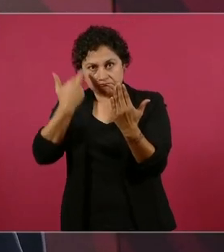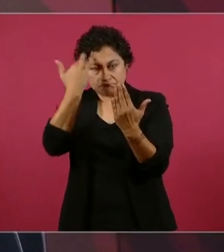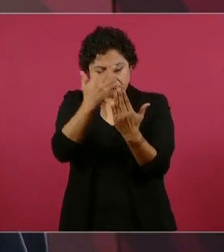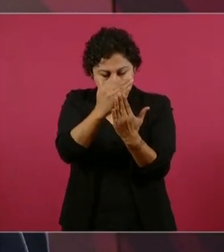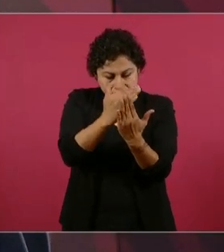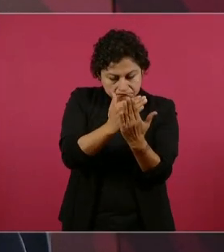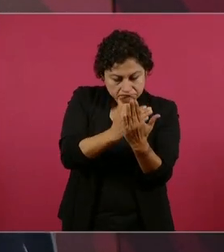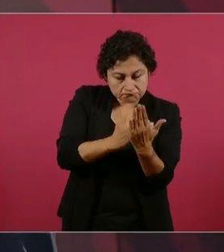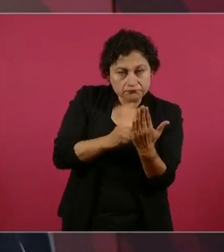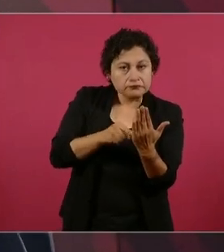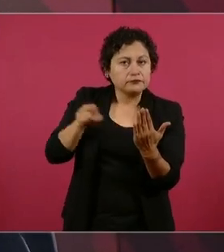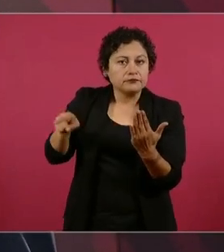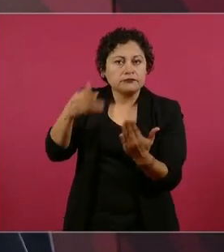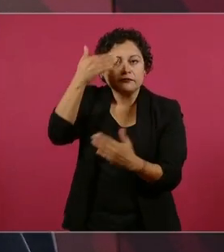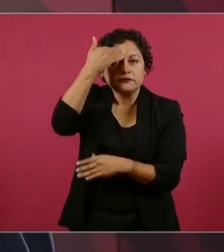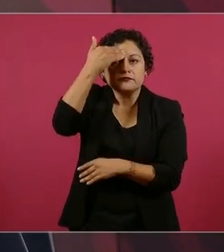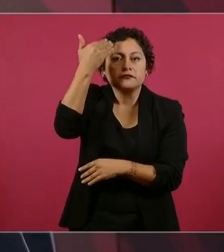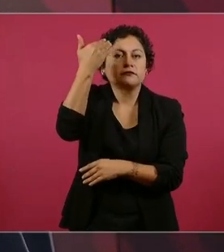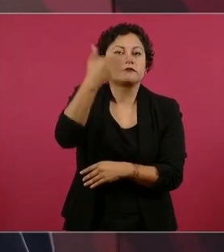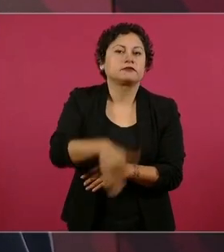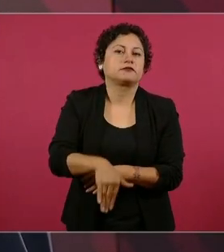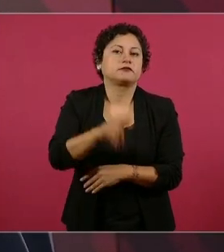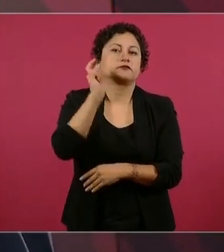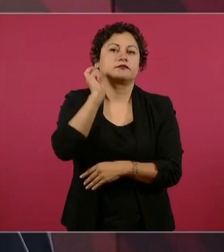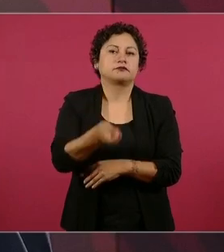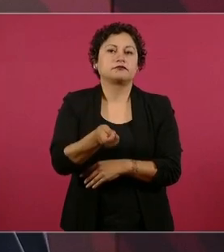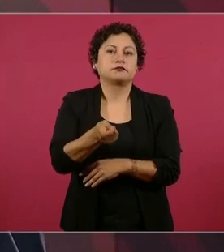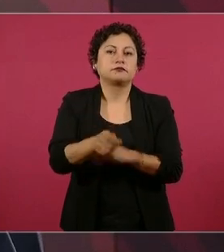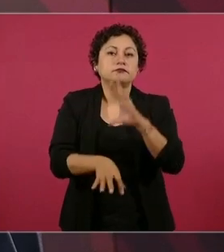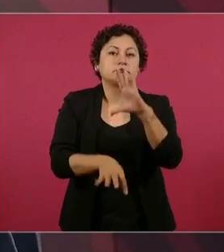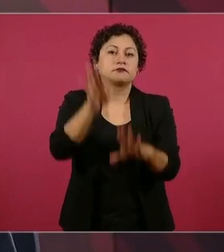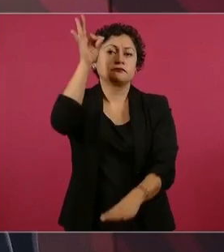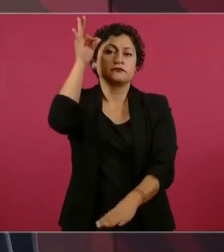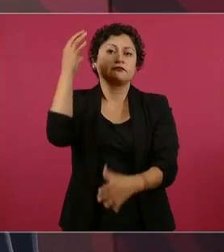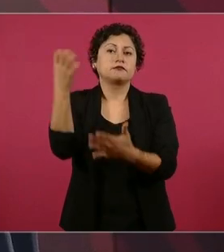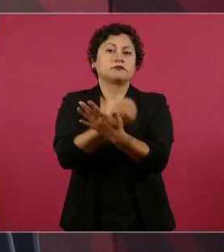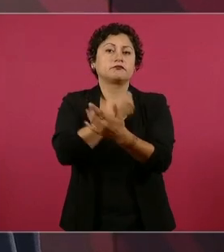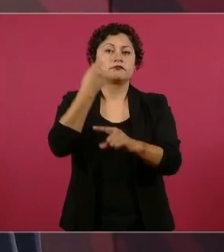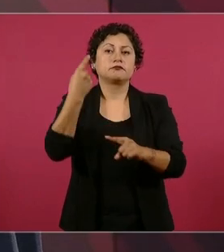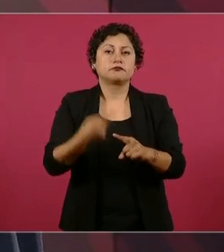a ciencia cierta quién triunfó.